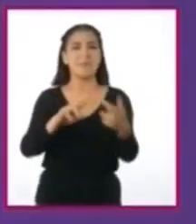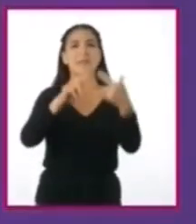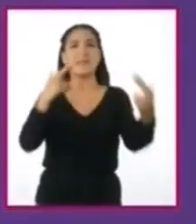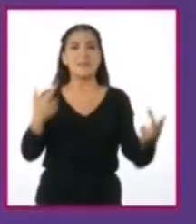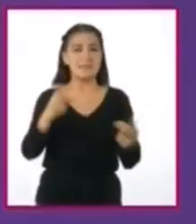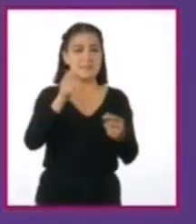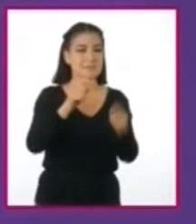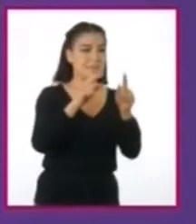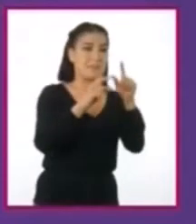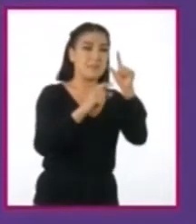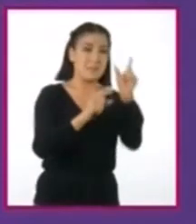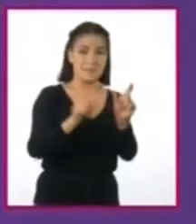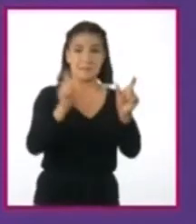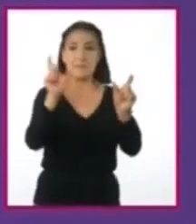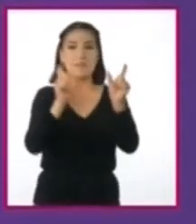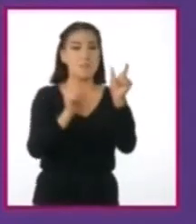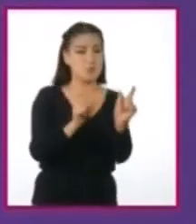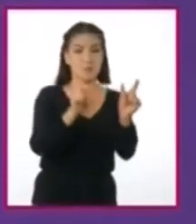dos triángulos.